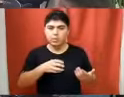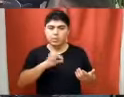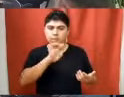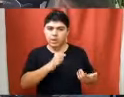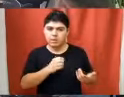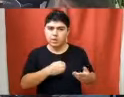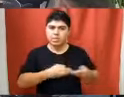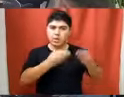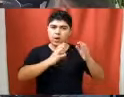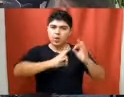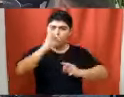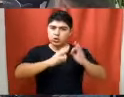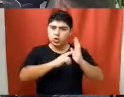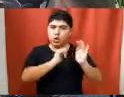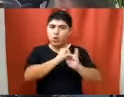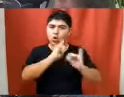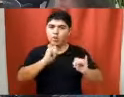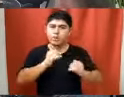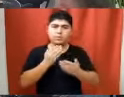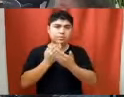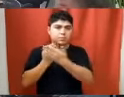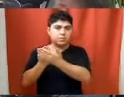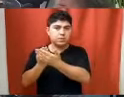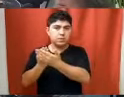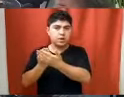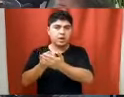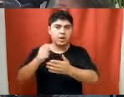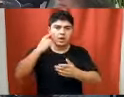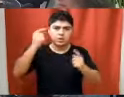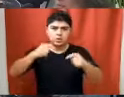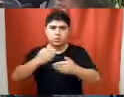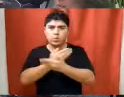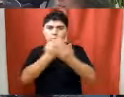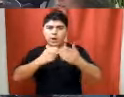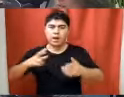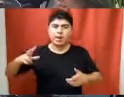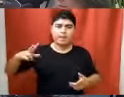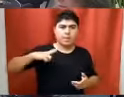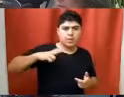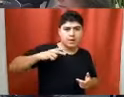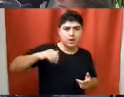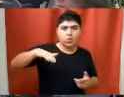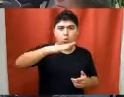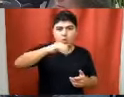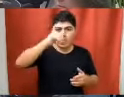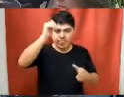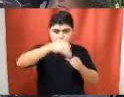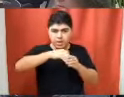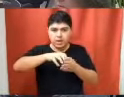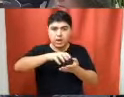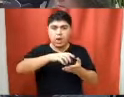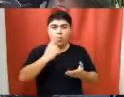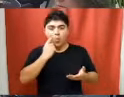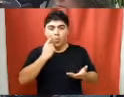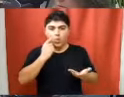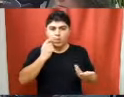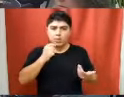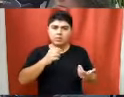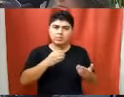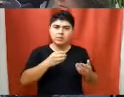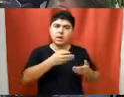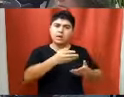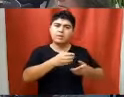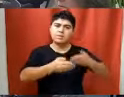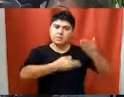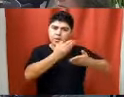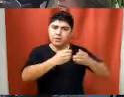Elevan proyecto de comunicación referente a solicitar a las instituciones públicas y privadas ubicadas dentro del ejido municipal que presten servicios